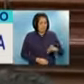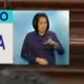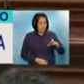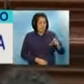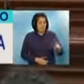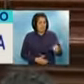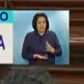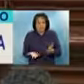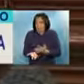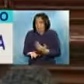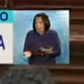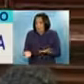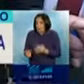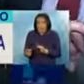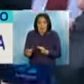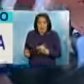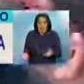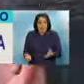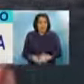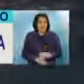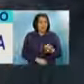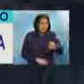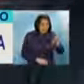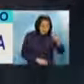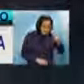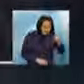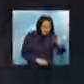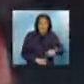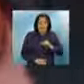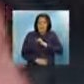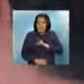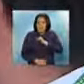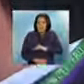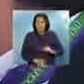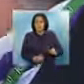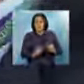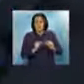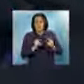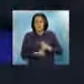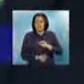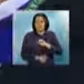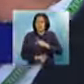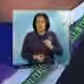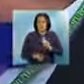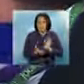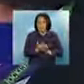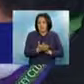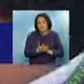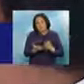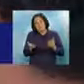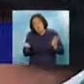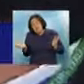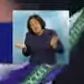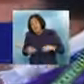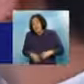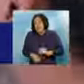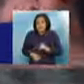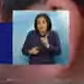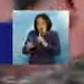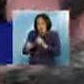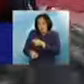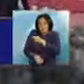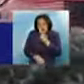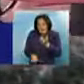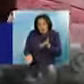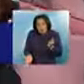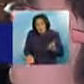encuentra explicación. ¿Qué le pareció la actitud fujimorista en el Congreso? ¿No lo aplaudieron? ¿Ah? ¿No lo aplaudieron en el Congreso? Ah, bueno, hay que preguntarle a